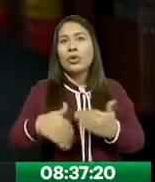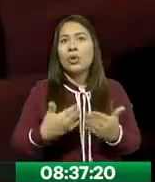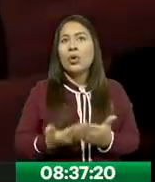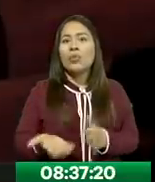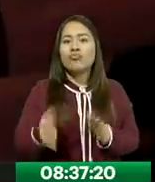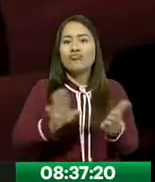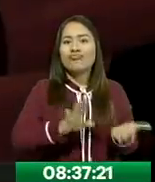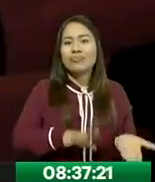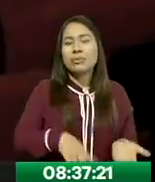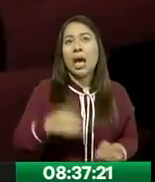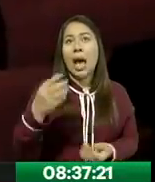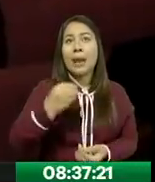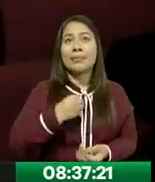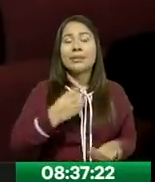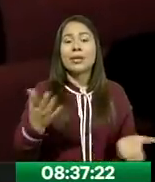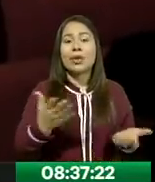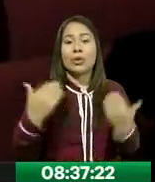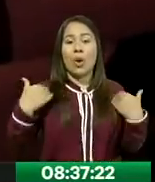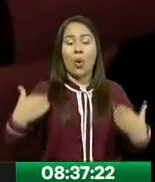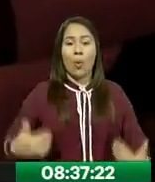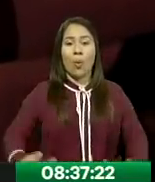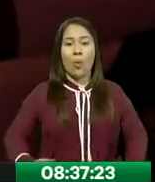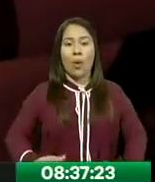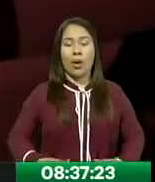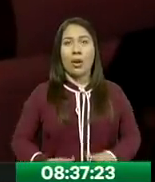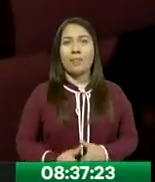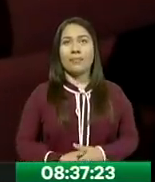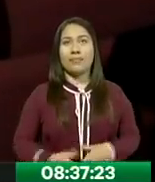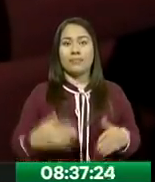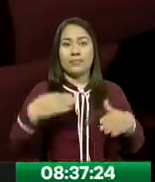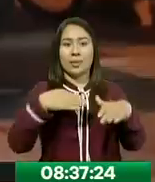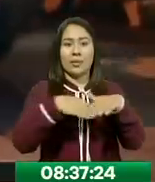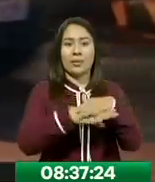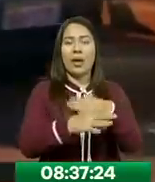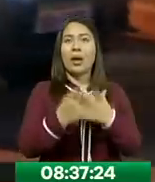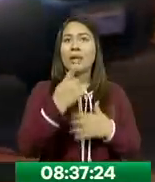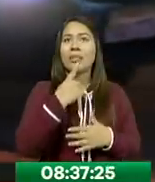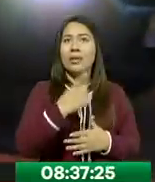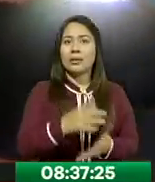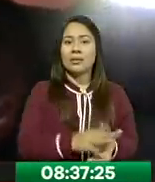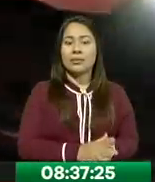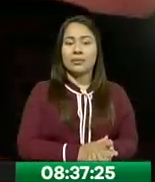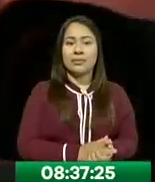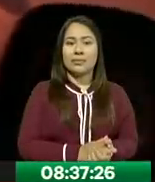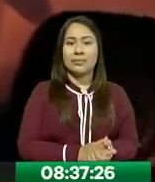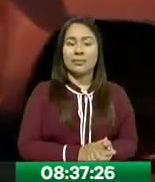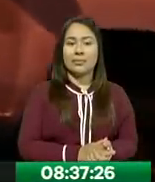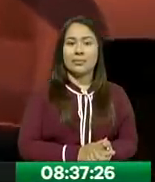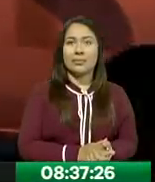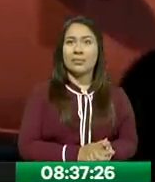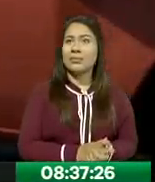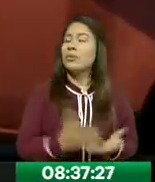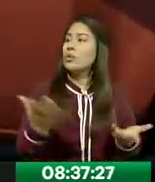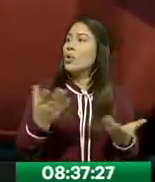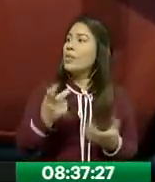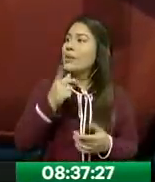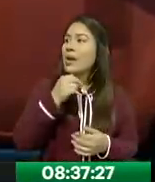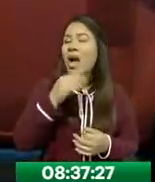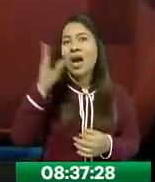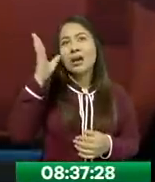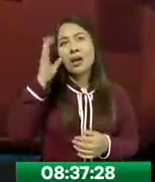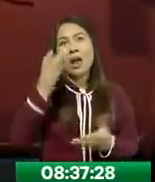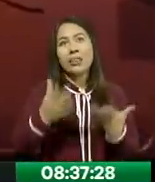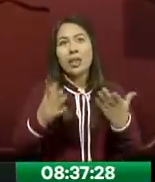cadáver. El hallazgo de su cuerpo se realizó durante horas de la noche. A su compañera sentimental le tocó enfrentar la dura imagen de aquel